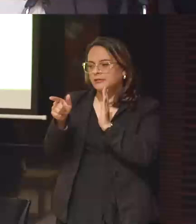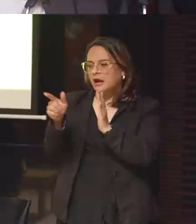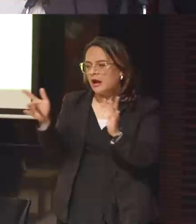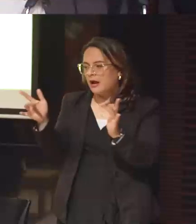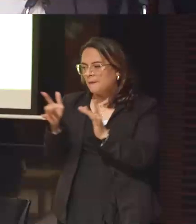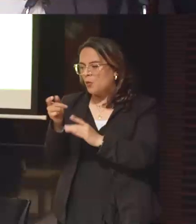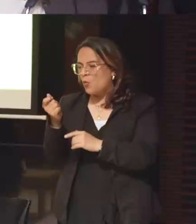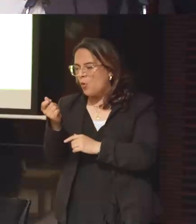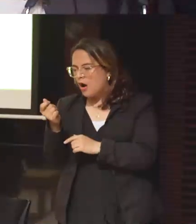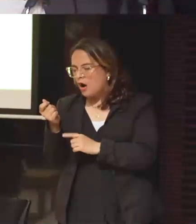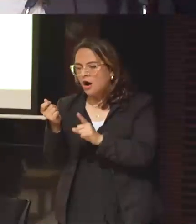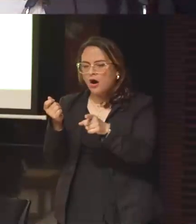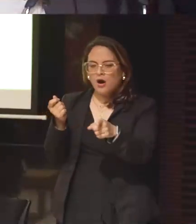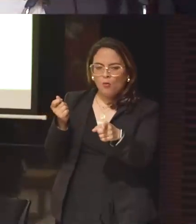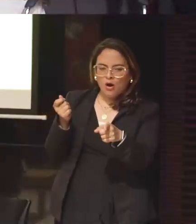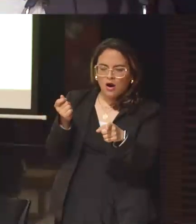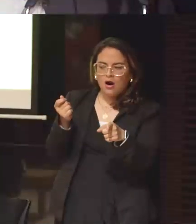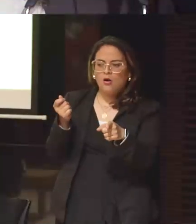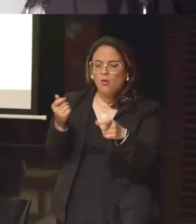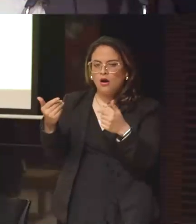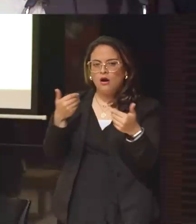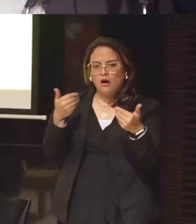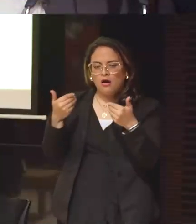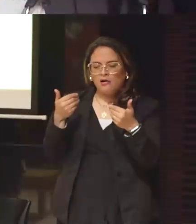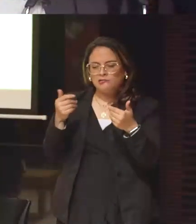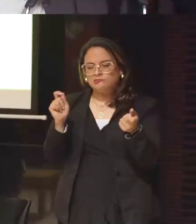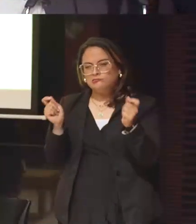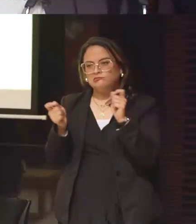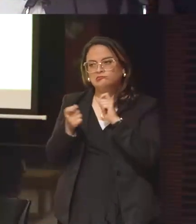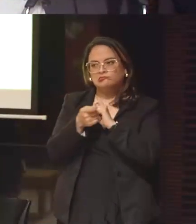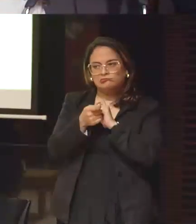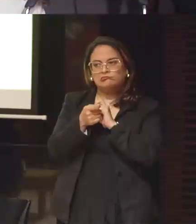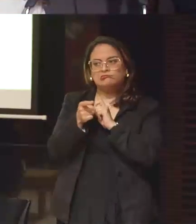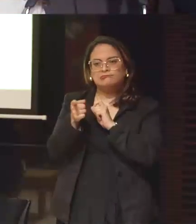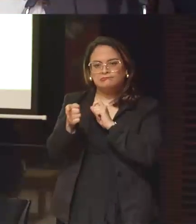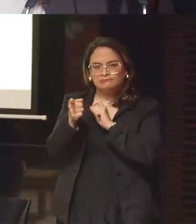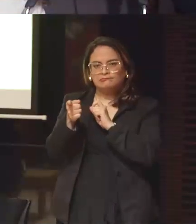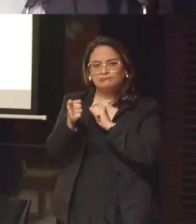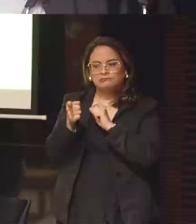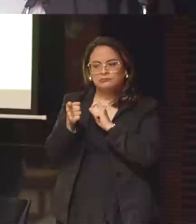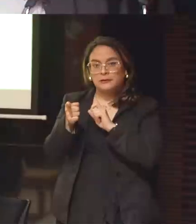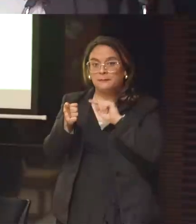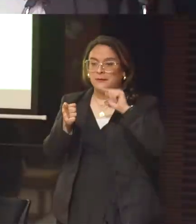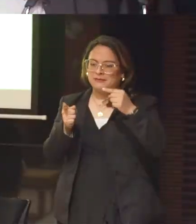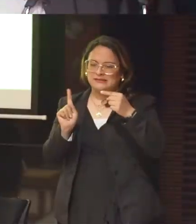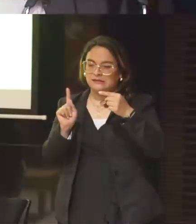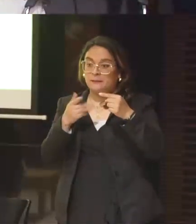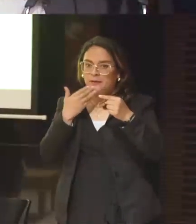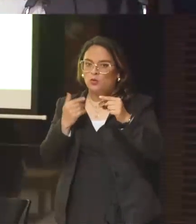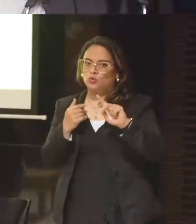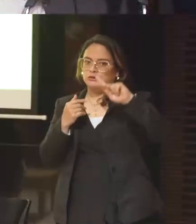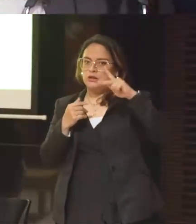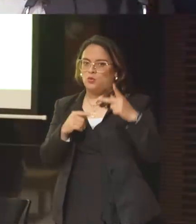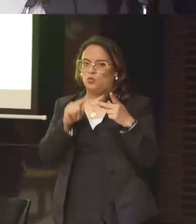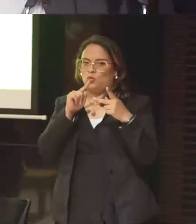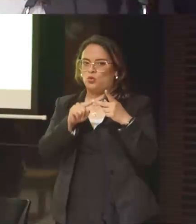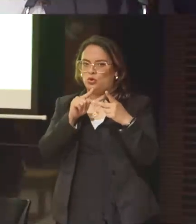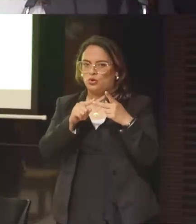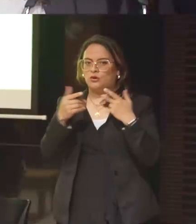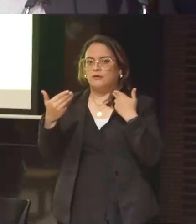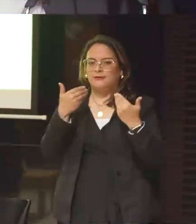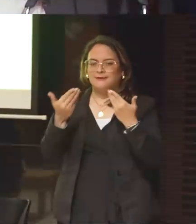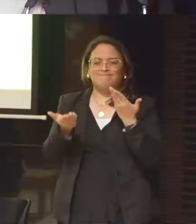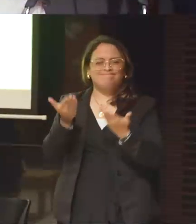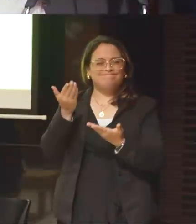ganó la licitación, que si luego algo cambia de eso, entonces el que quedó de segundo puede mandar la licitación. Ese es nuestro mundo del